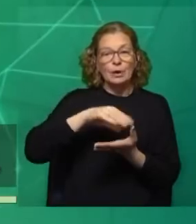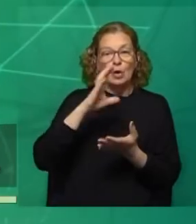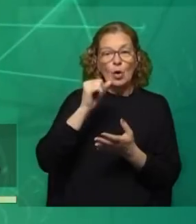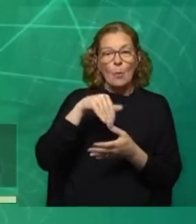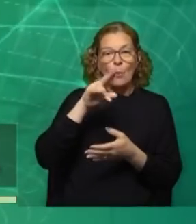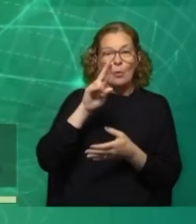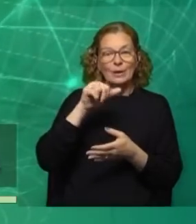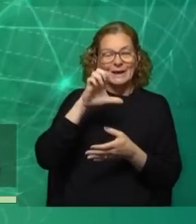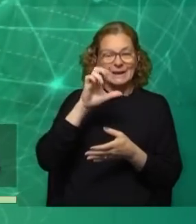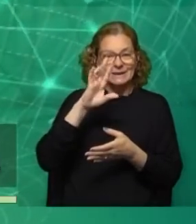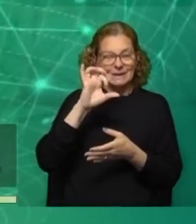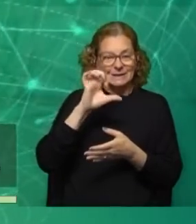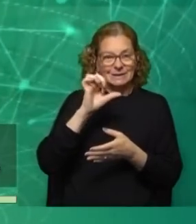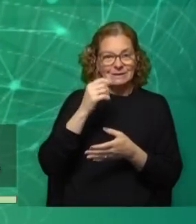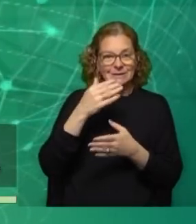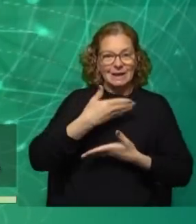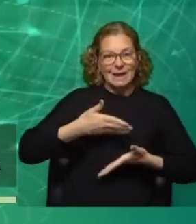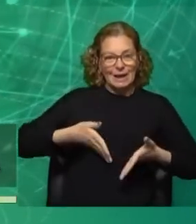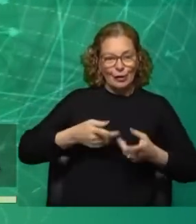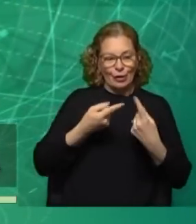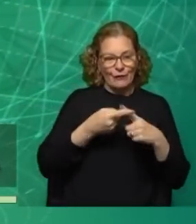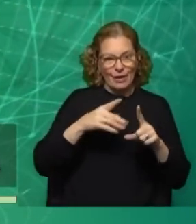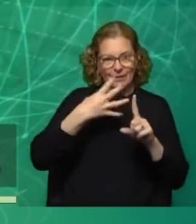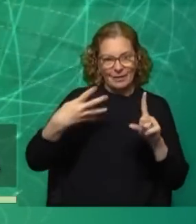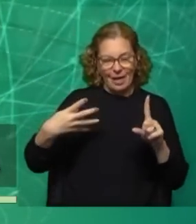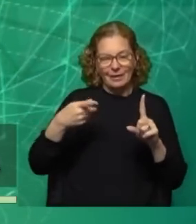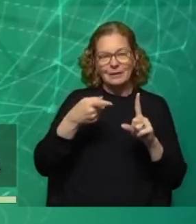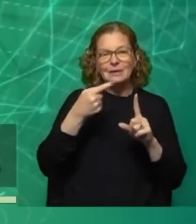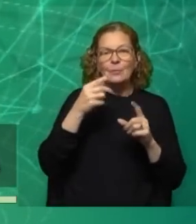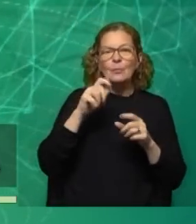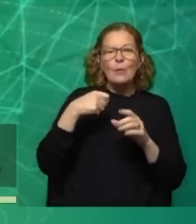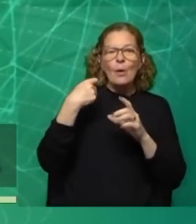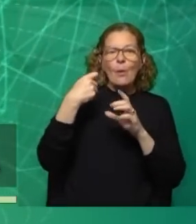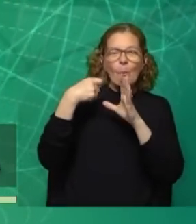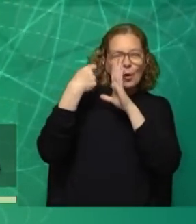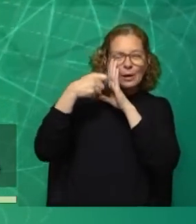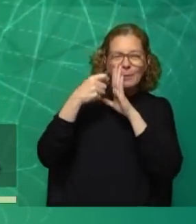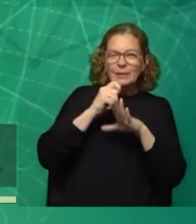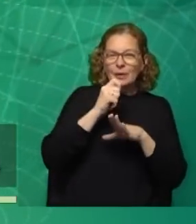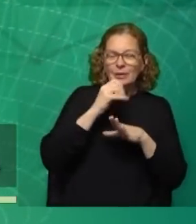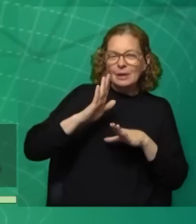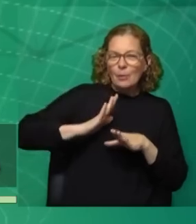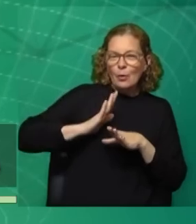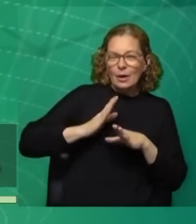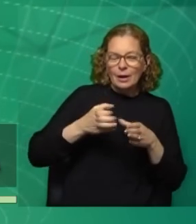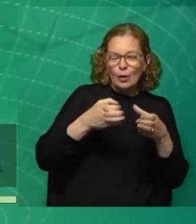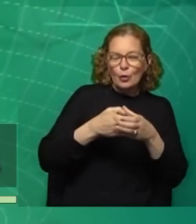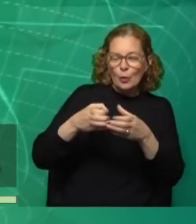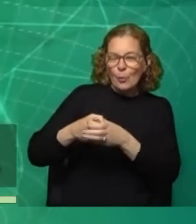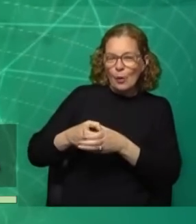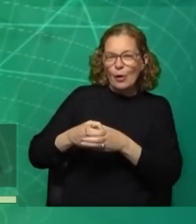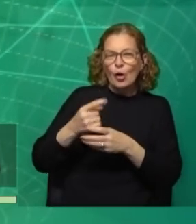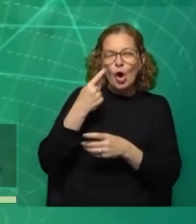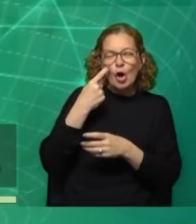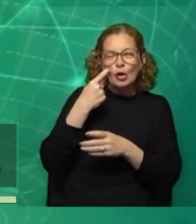está nominada en la categoría perspectiva de género y diversidades en este programa a través de entrevistas a mujeres voluntarias de las como una mujer se